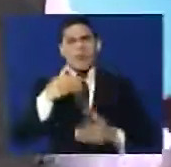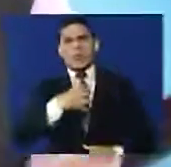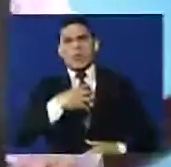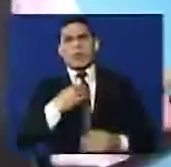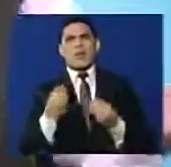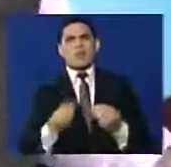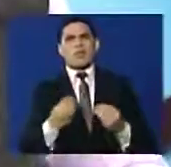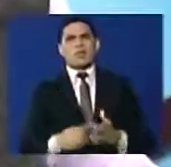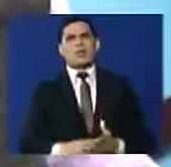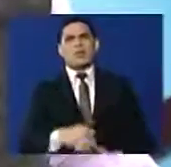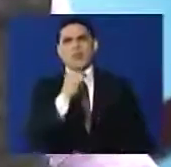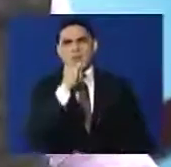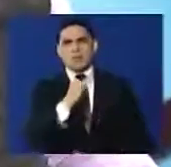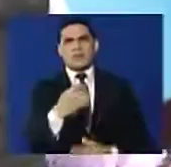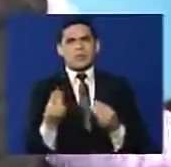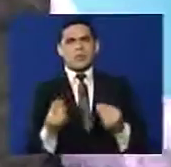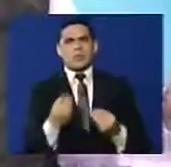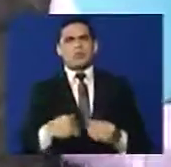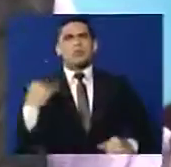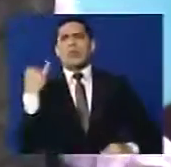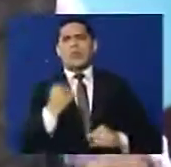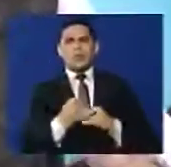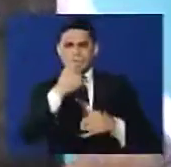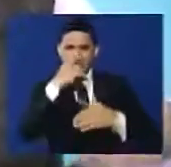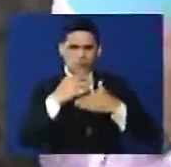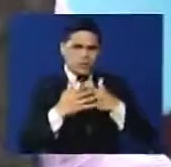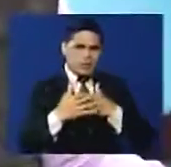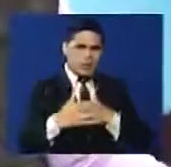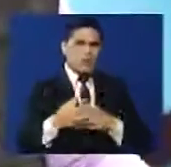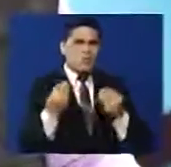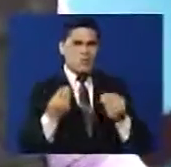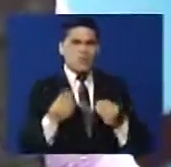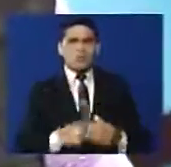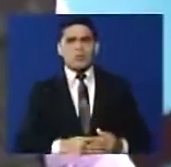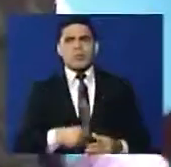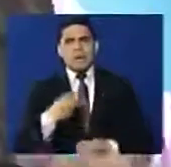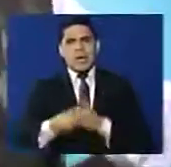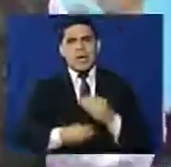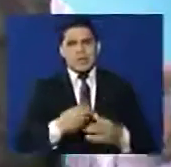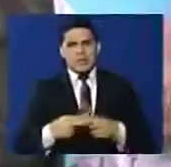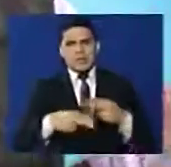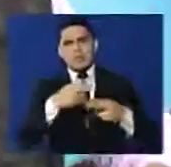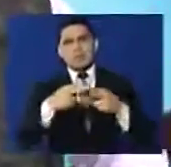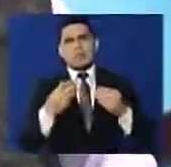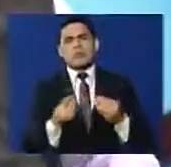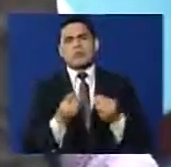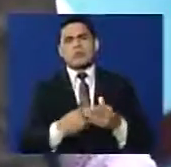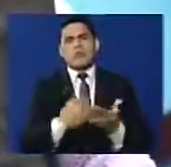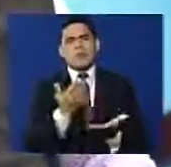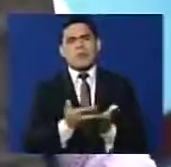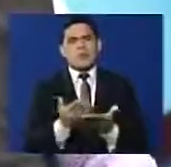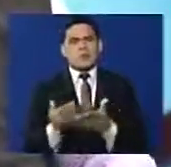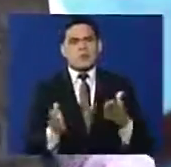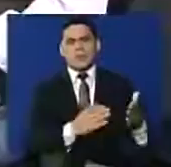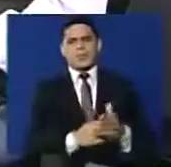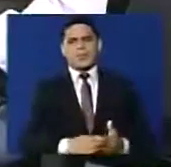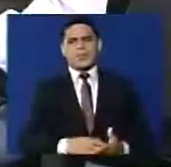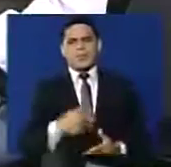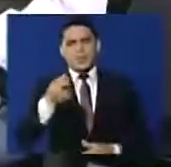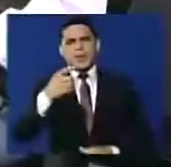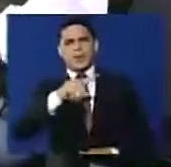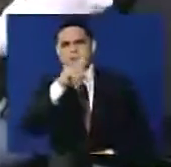novelas. Hay mucho material aquí. En estos últimos años ha habido mucho material como para construir intelectualmente alguna propuesta. Cuando Radio